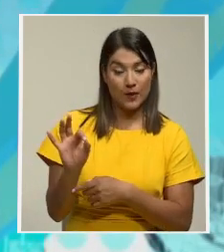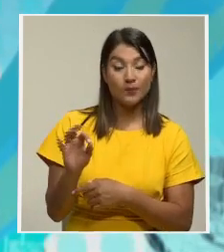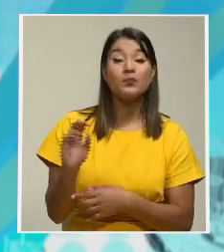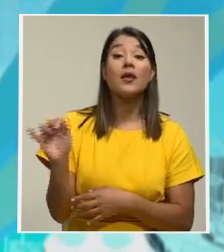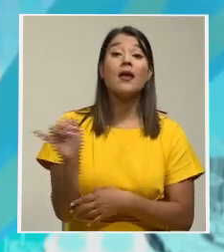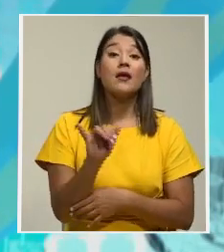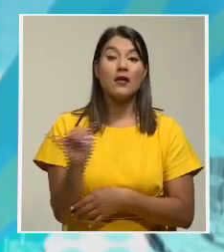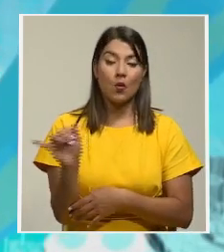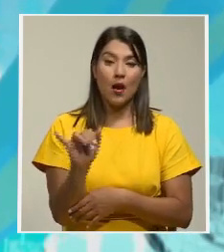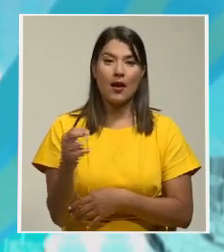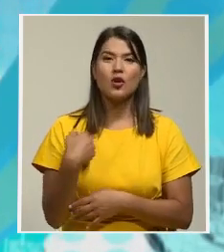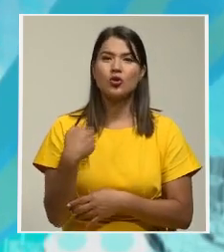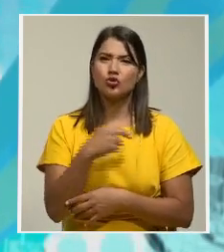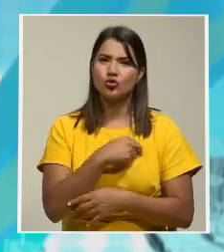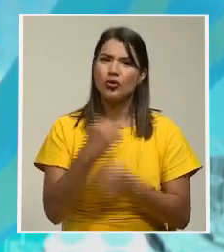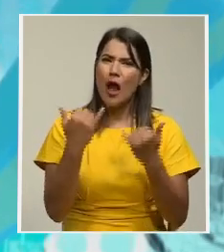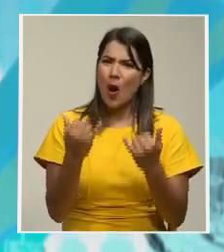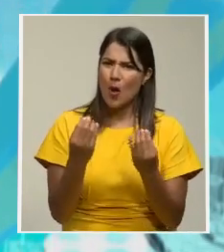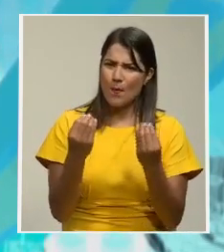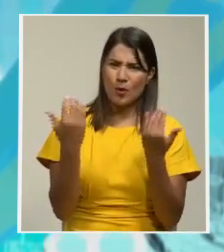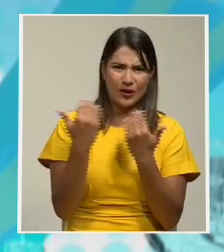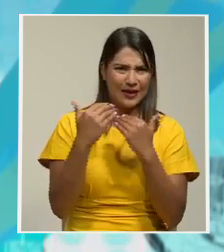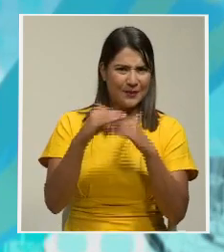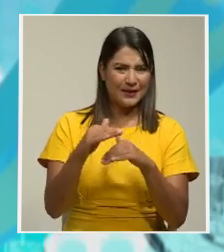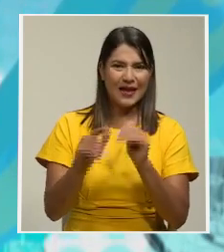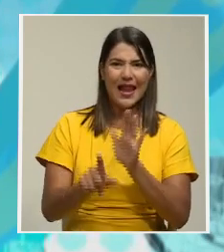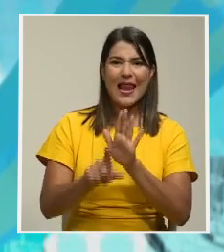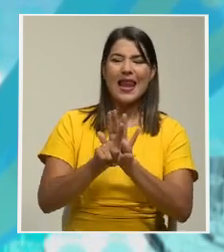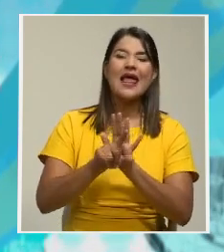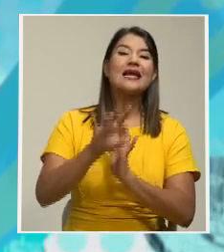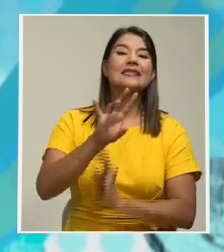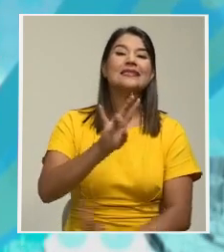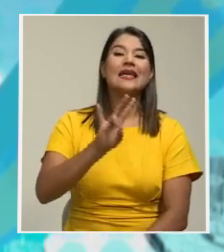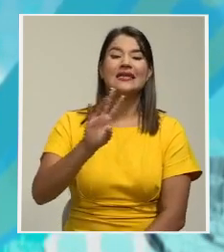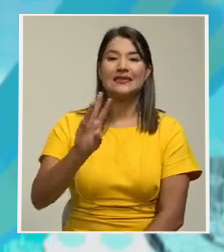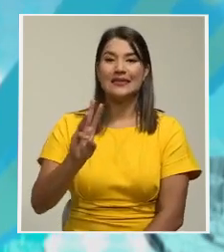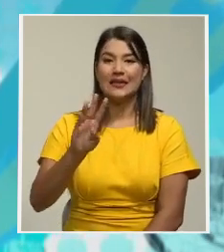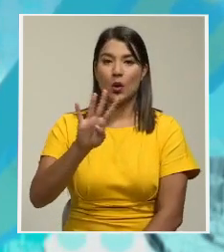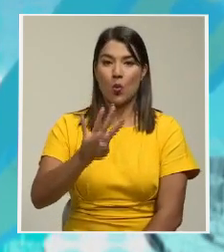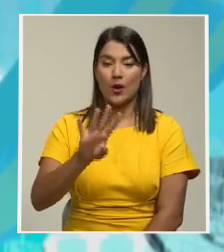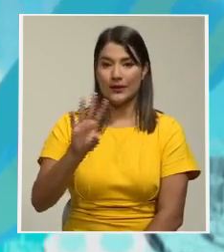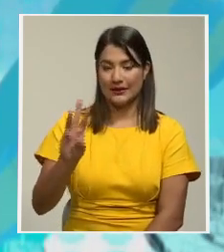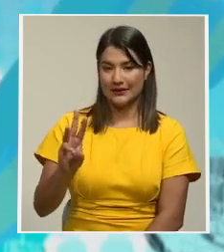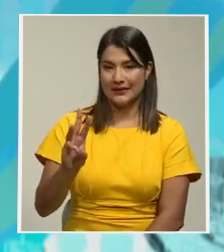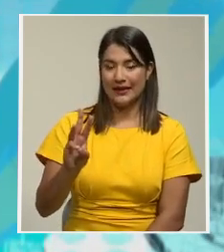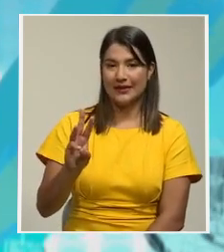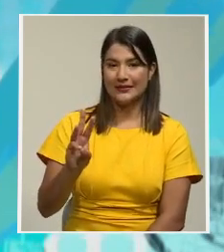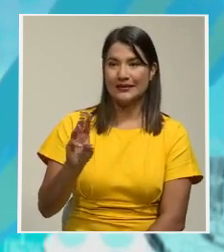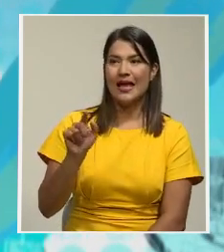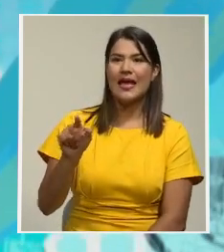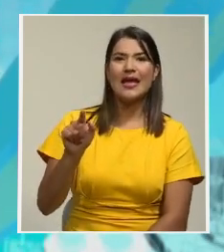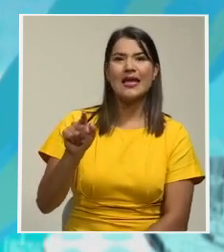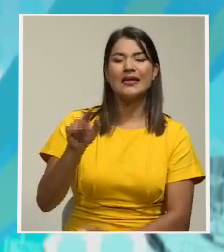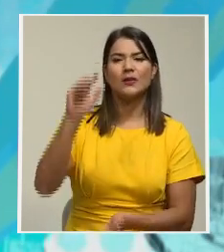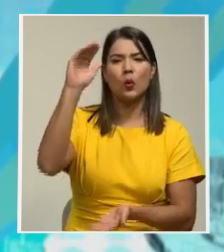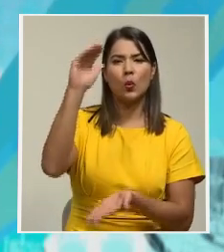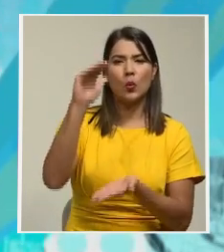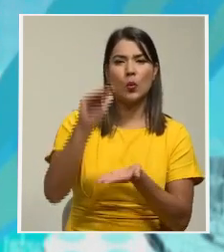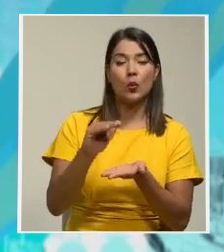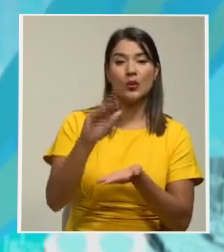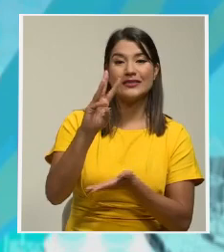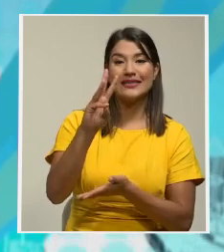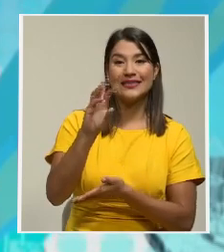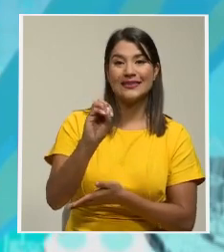Asimismo, estamos muy limitados. La ley 6746 ha sido un rebajo más de un